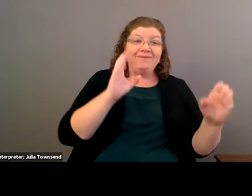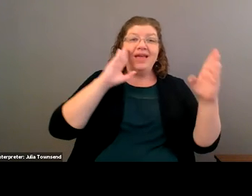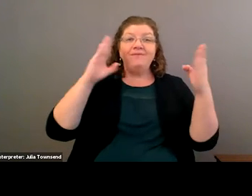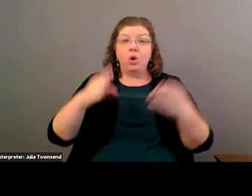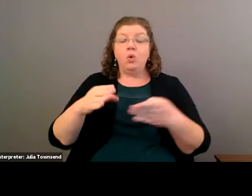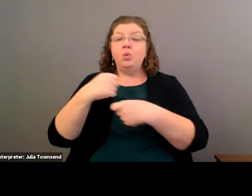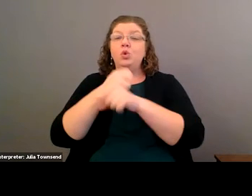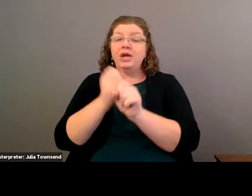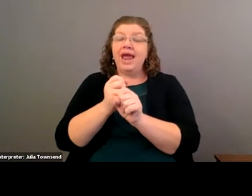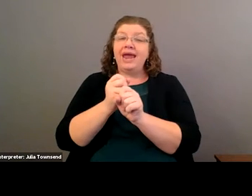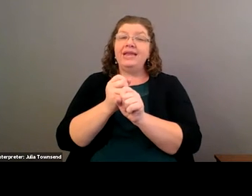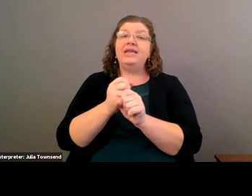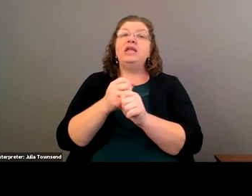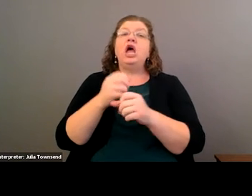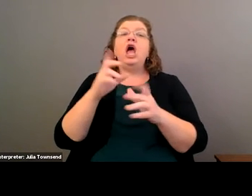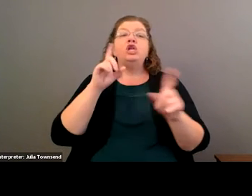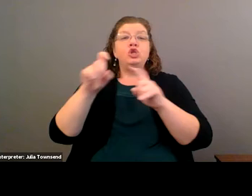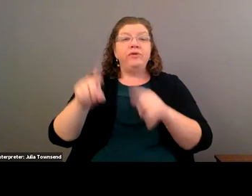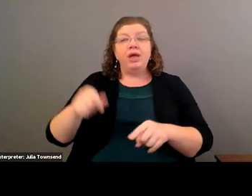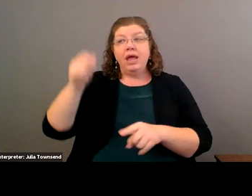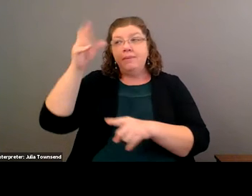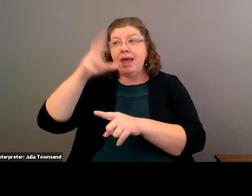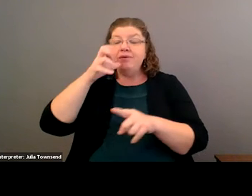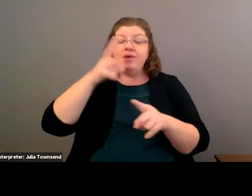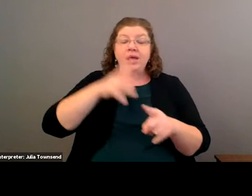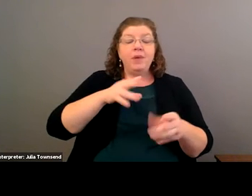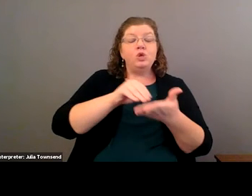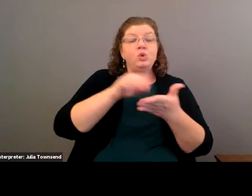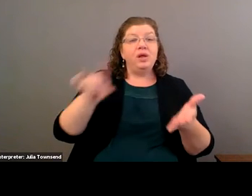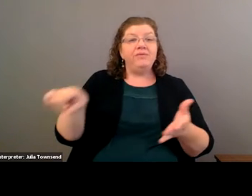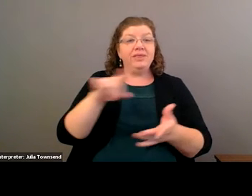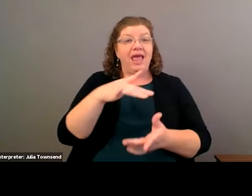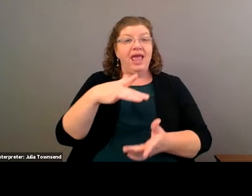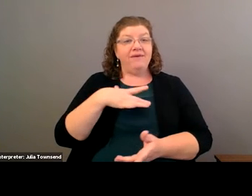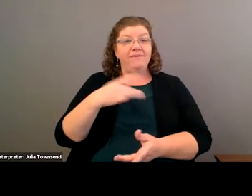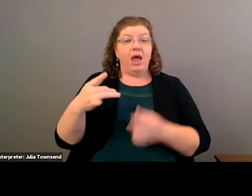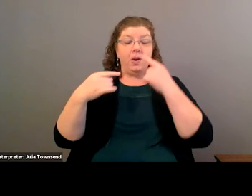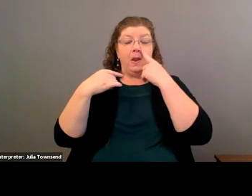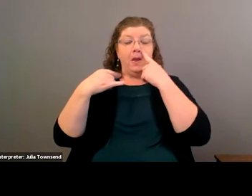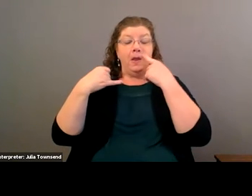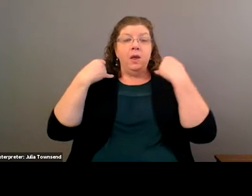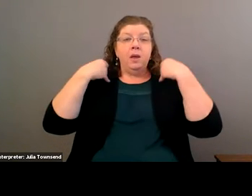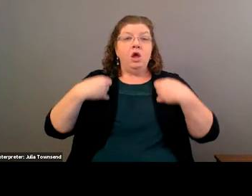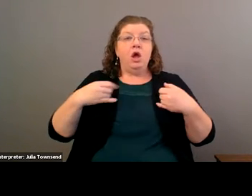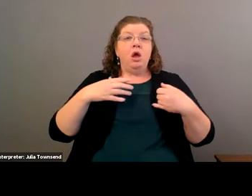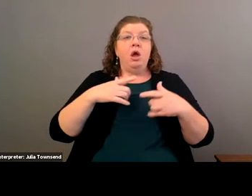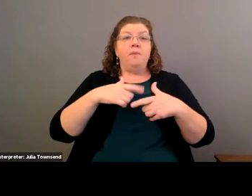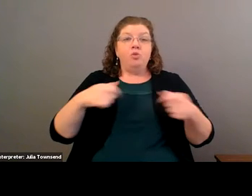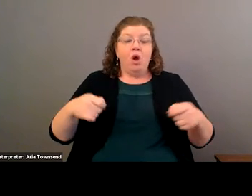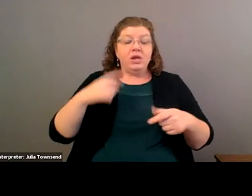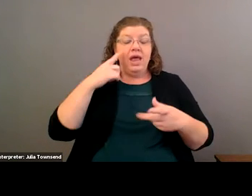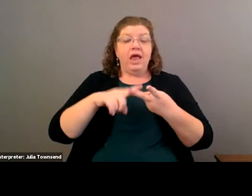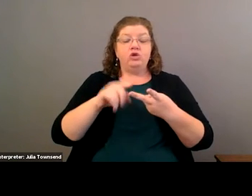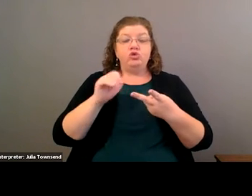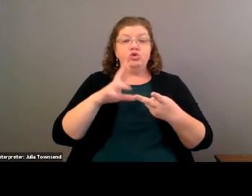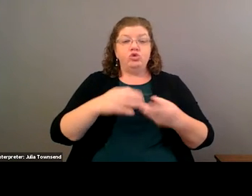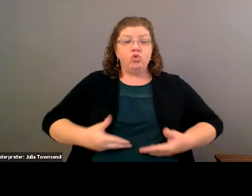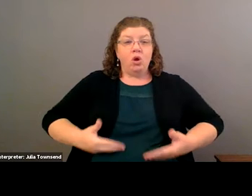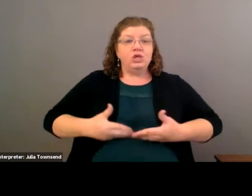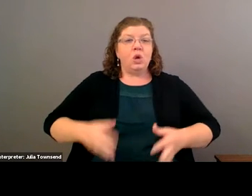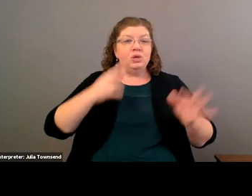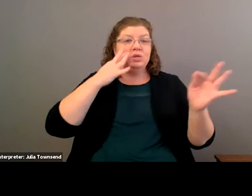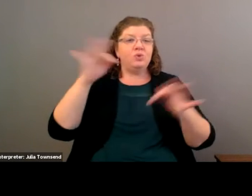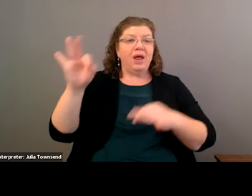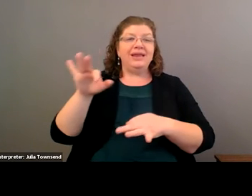enfocados y que estén seguros. Hicimos una encuesta a tanto a mujeres y hombres para saber si esto distrae. Y el